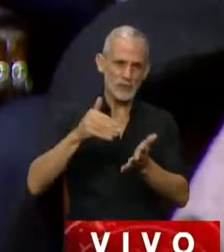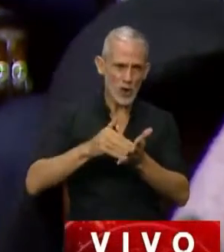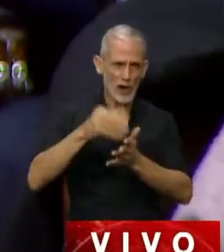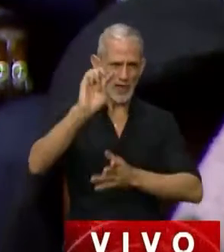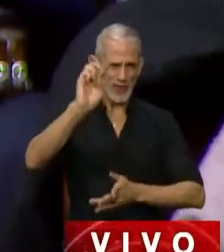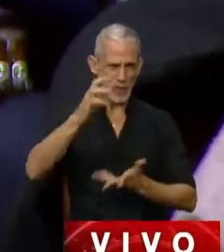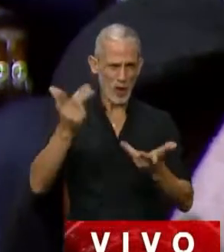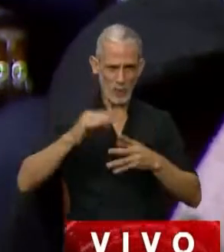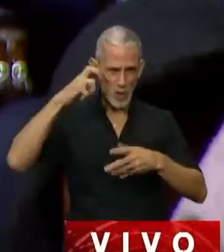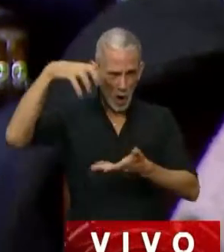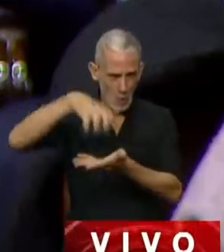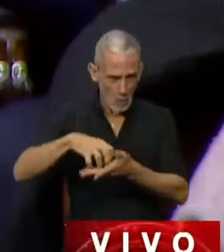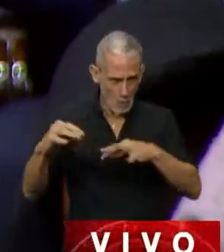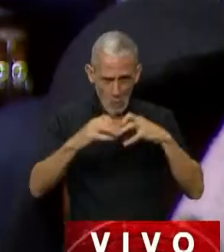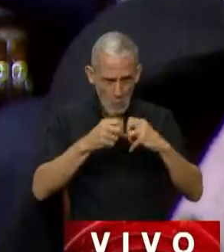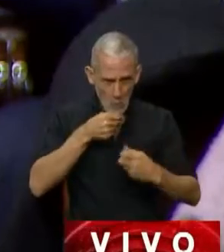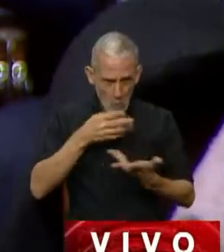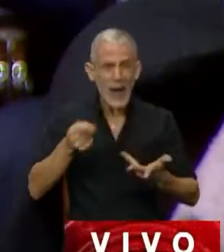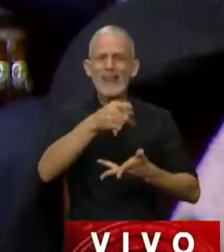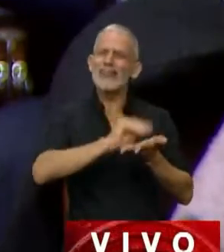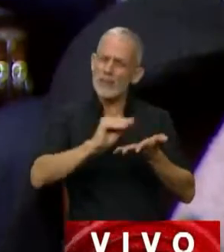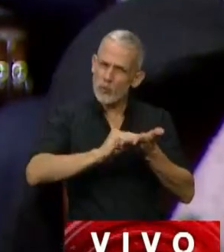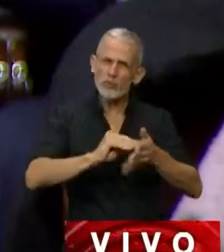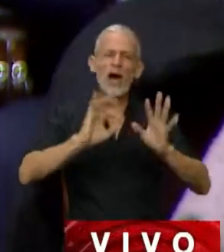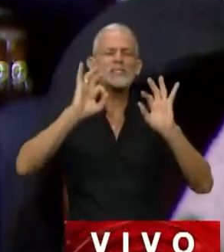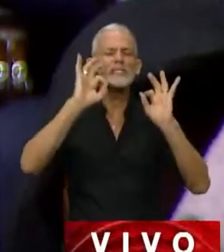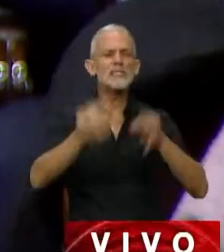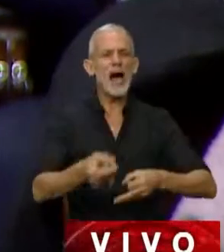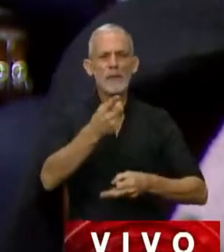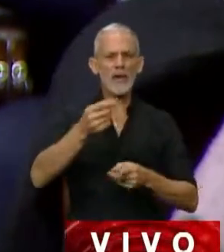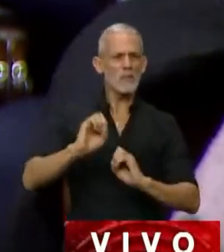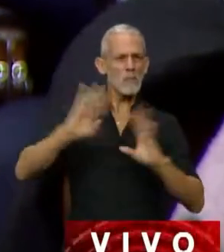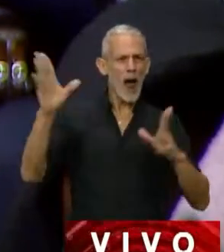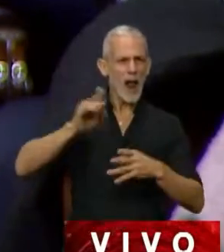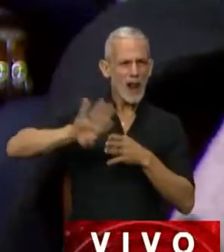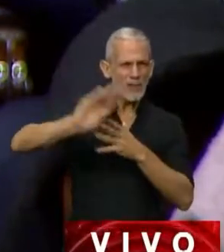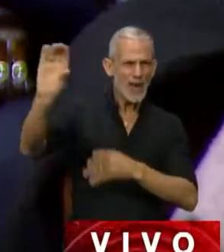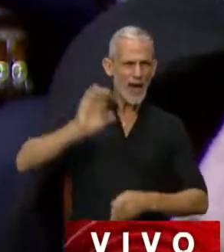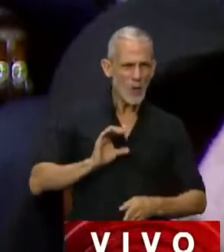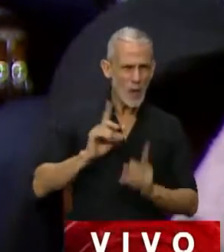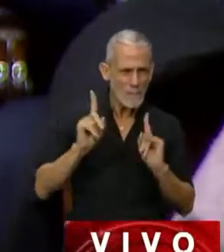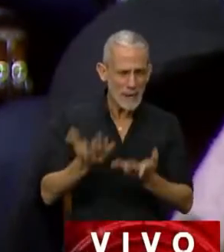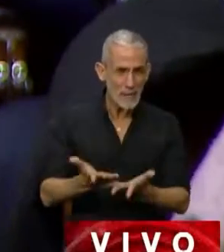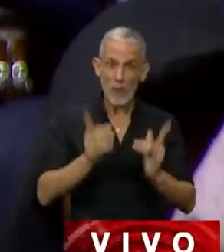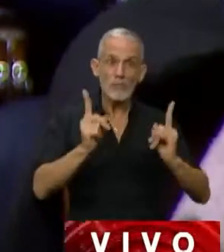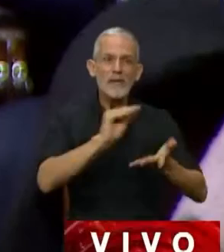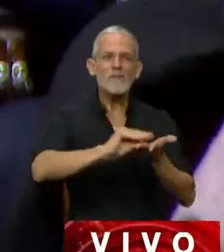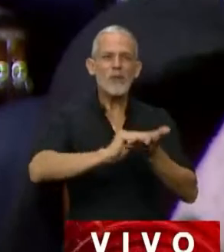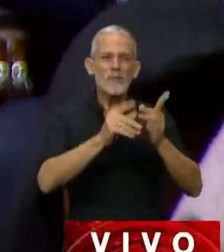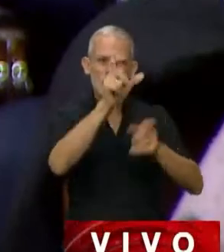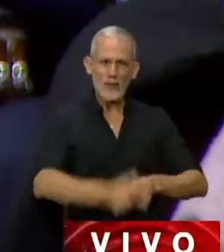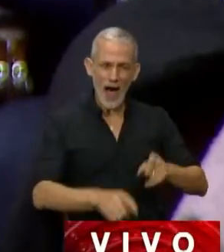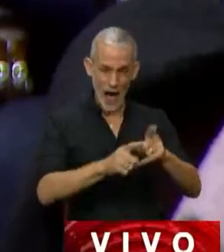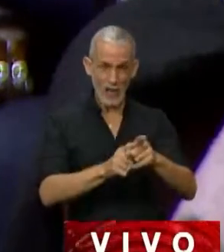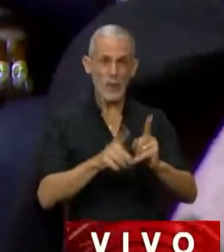57.000 millones de dólares que no pasó por este Congreso siendo el legislador y sabiendo que no correspondía. Es el mismo legislador